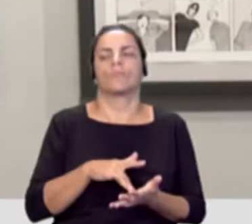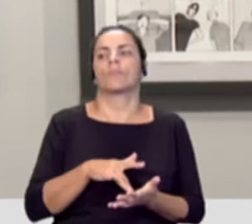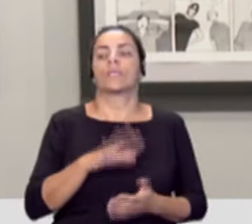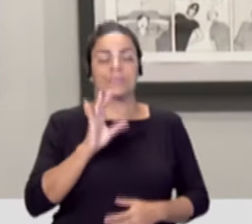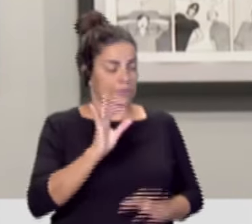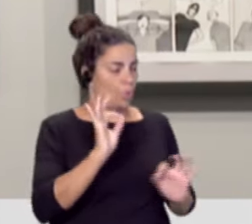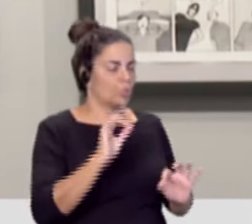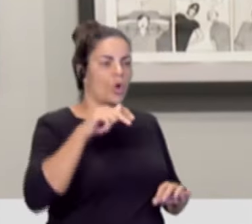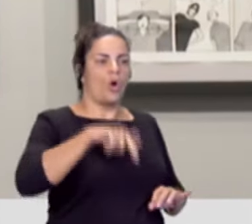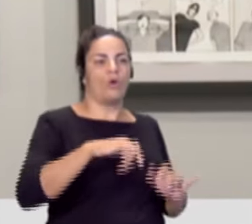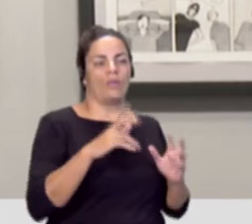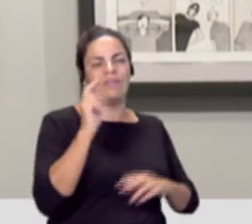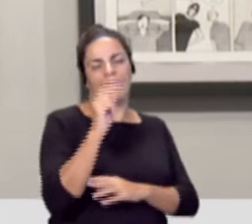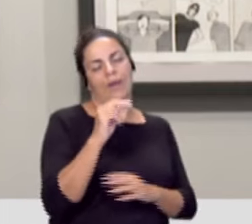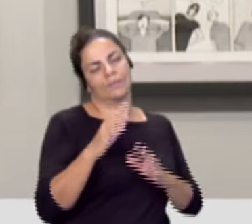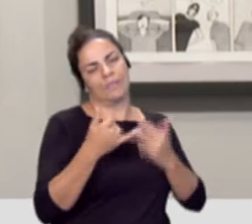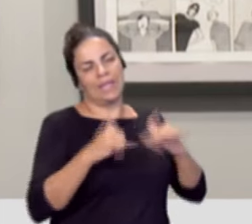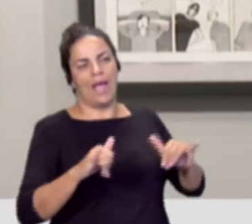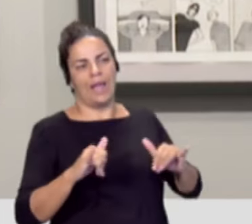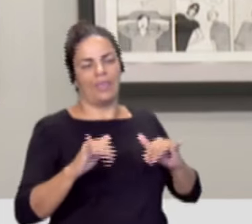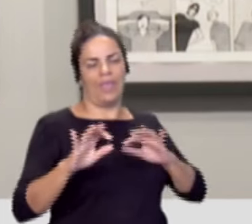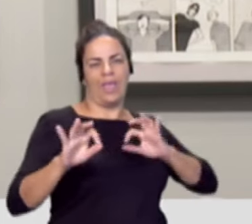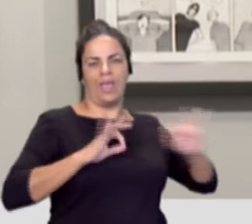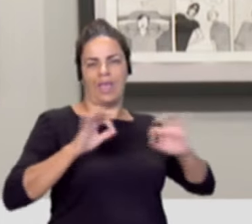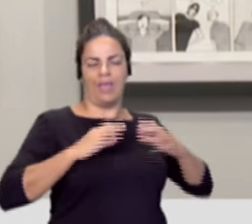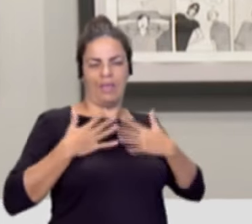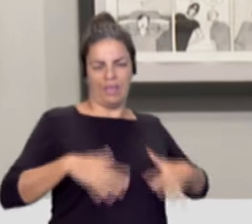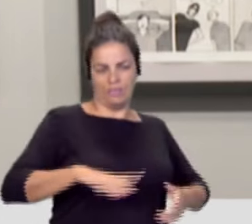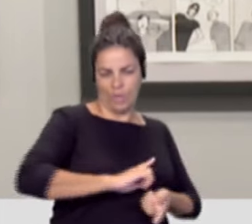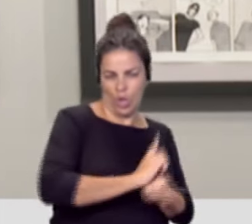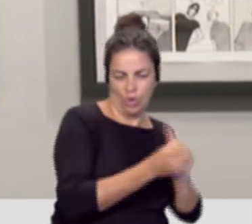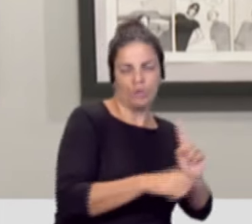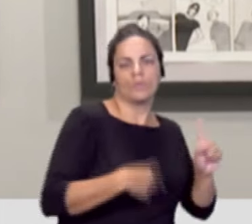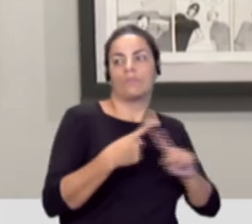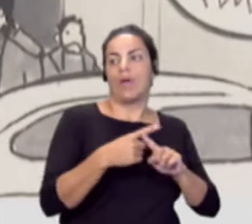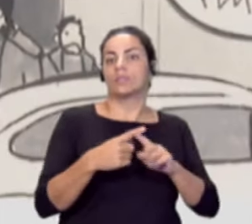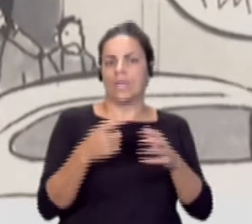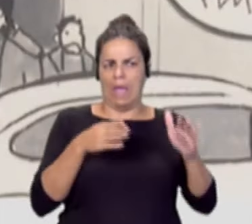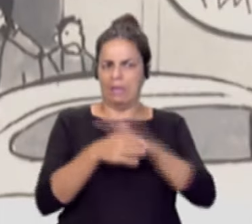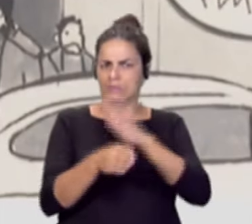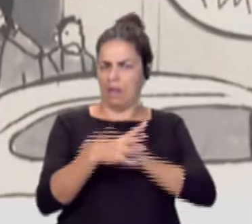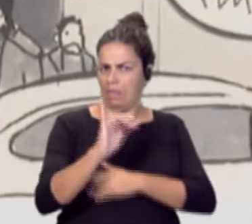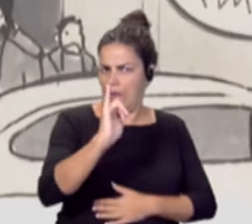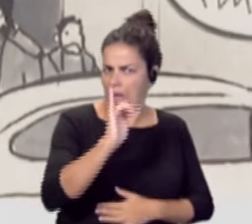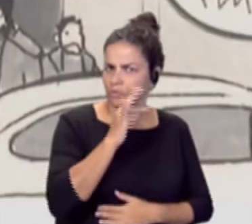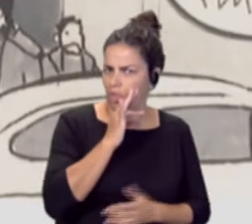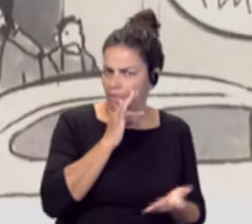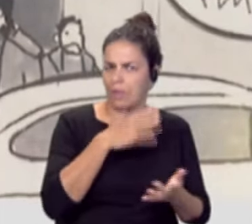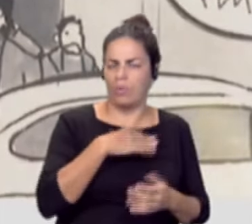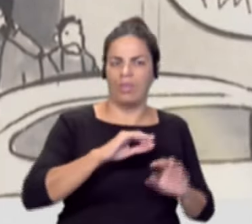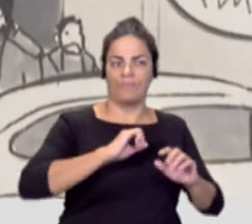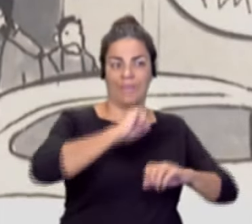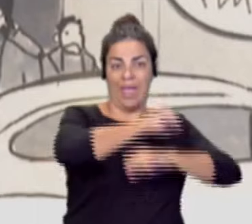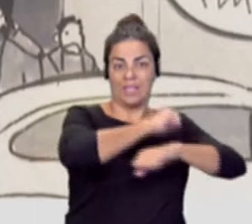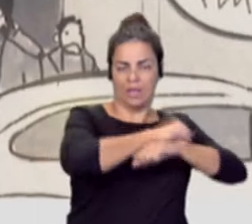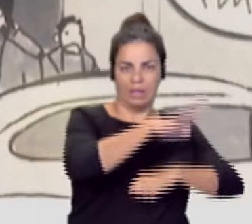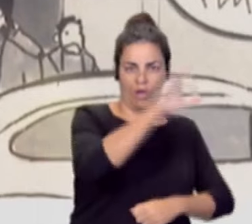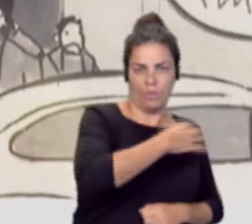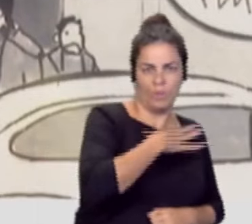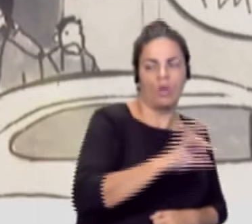gala de cosplay, la entrega de premios del salón. Todavía quedan algunas entradas disponibles, se pueden conseguir en taquilla y también en la página web del Teatro